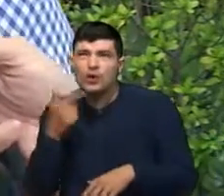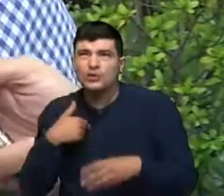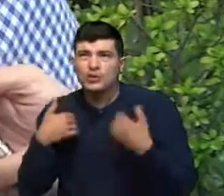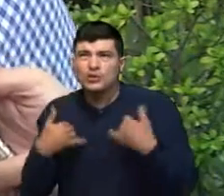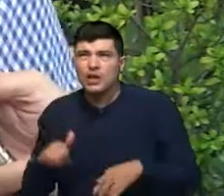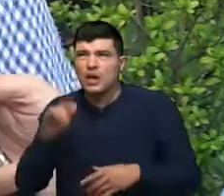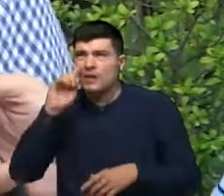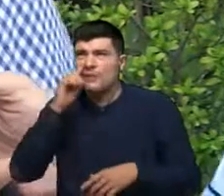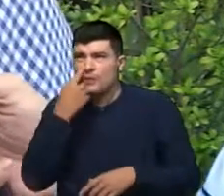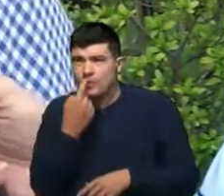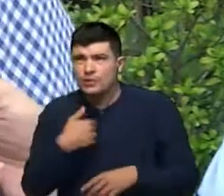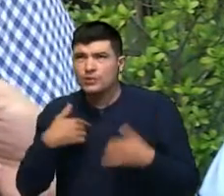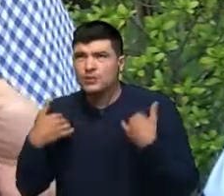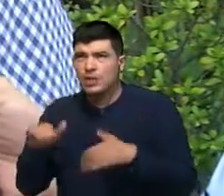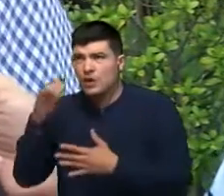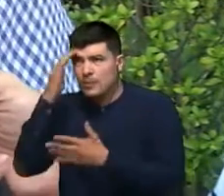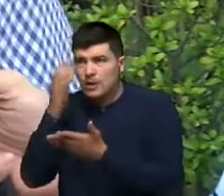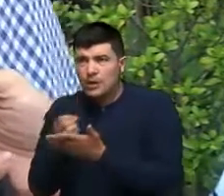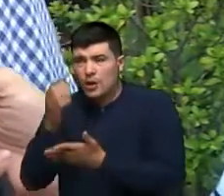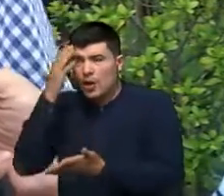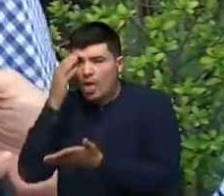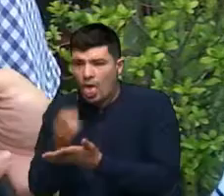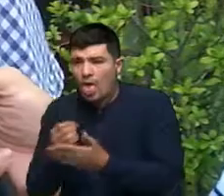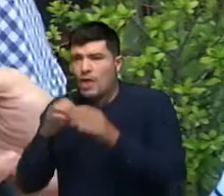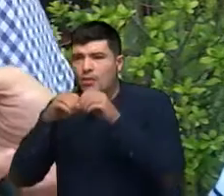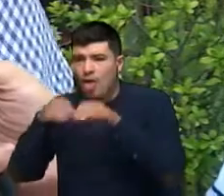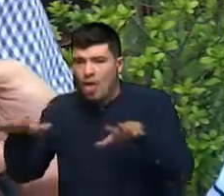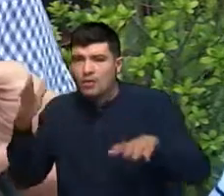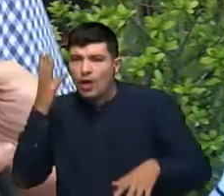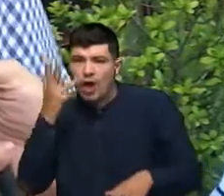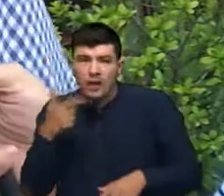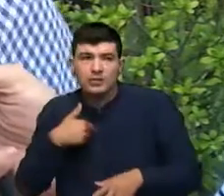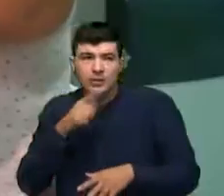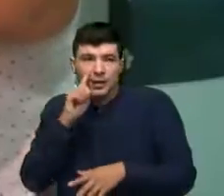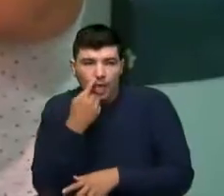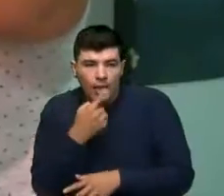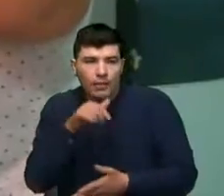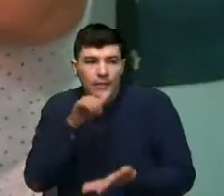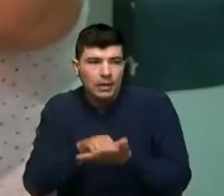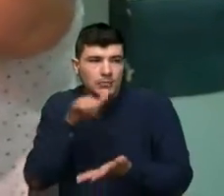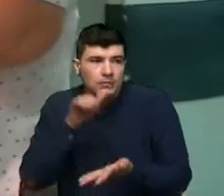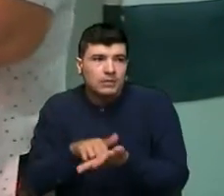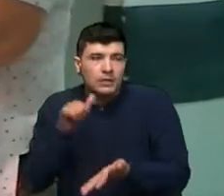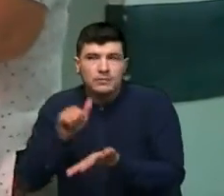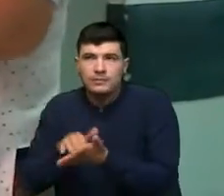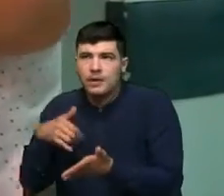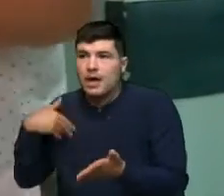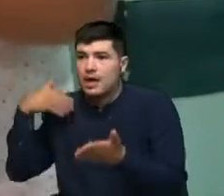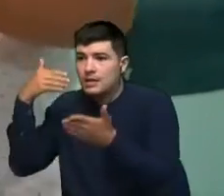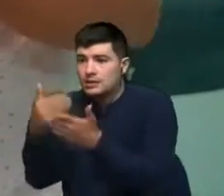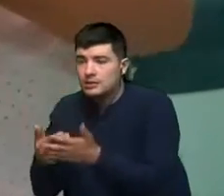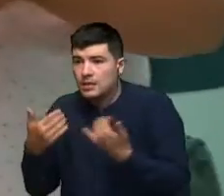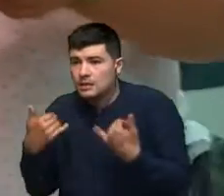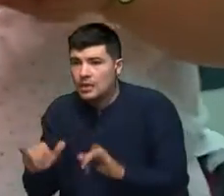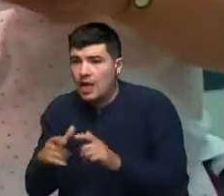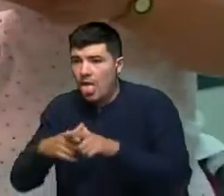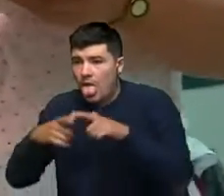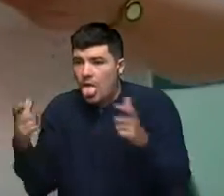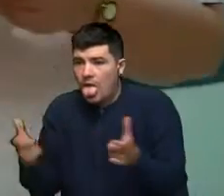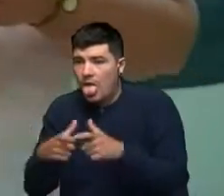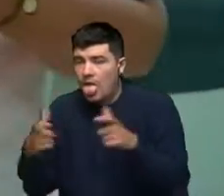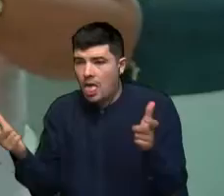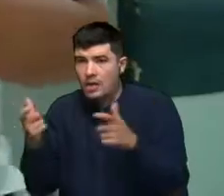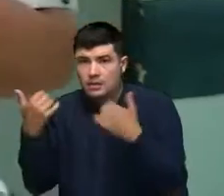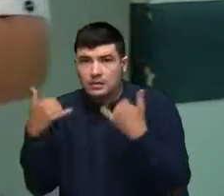aburrido de estar dando declaración a los medios de comunicación de lo mismo hasta que se supere el aumento de la demanda de atención